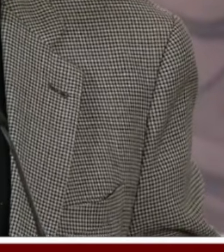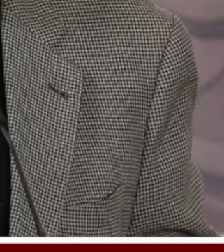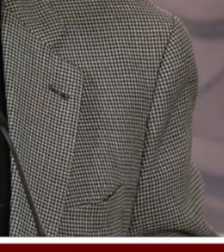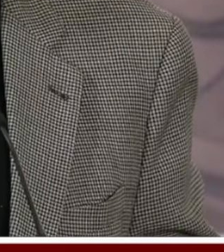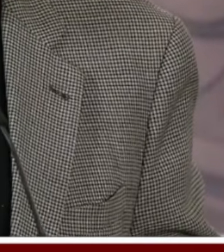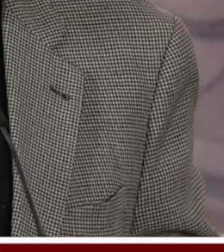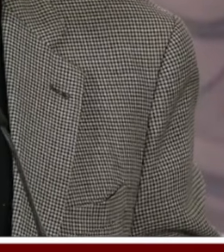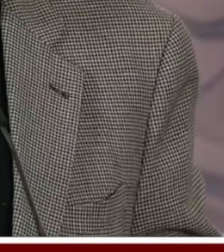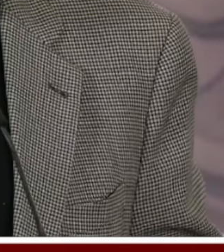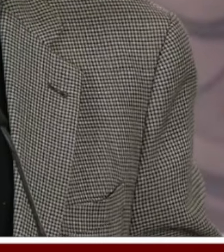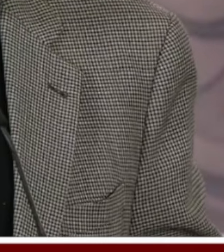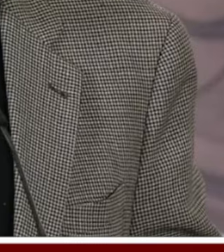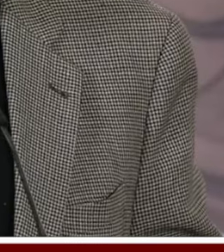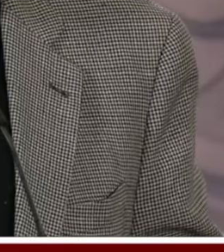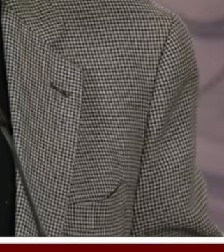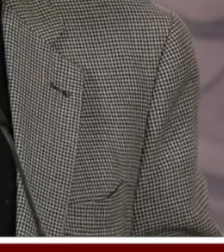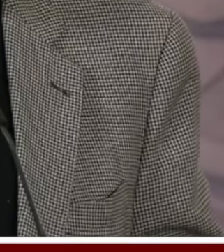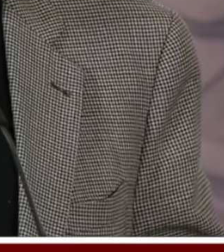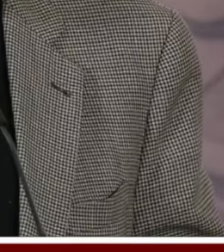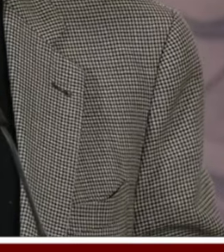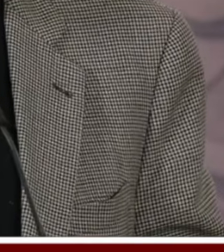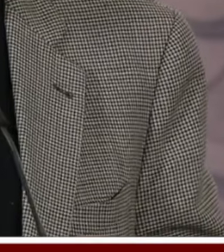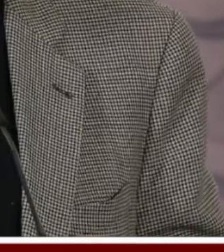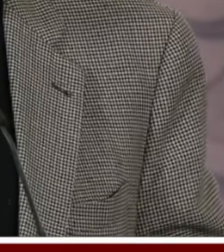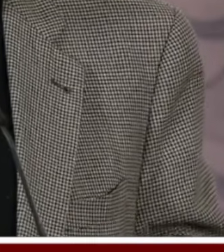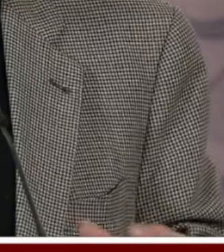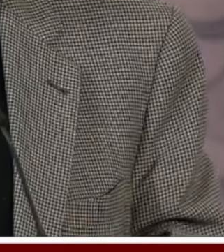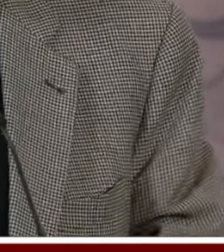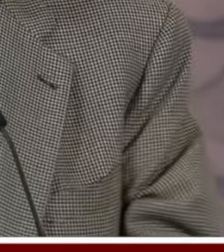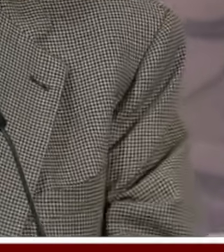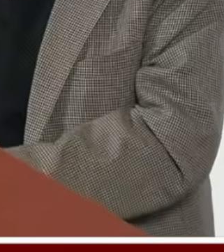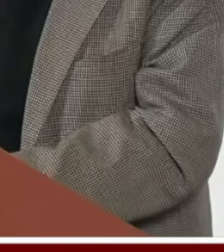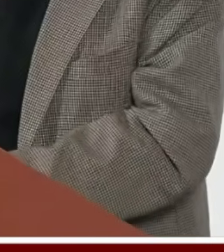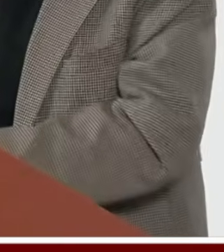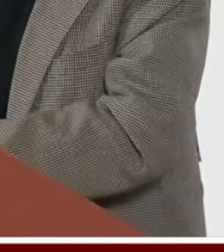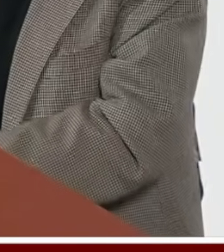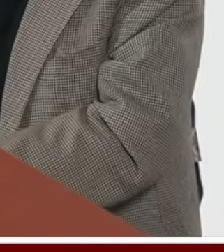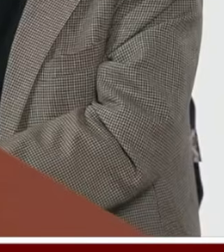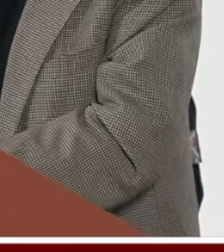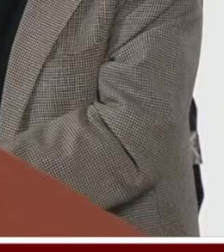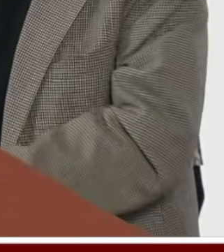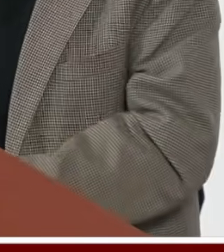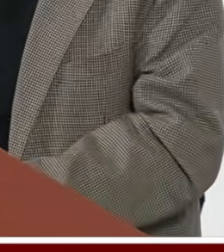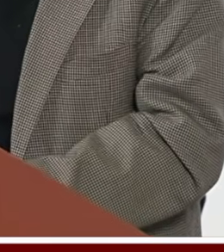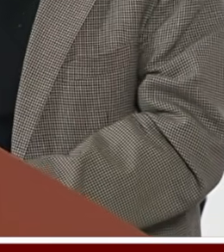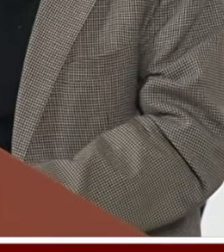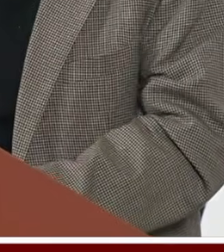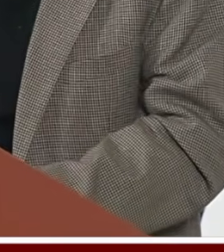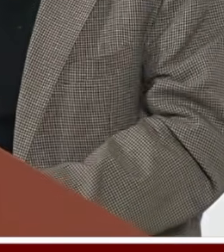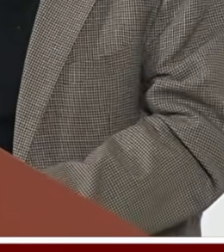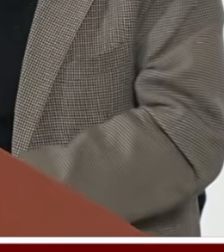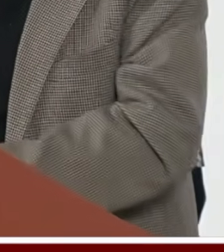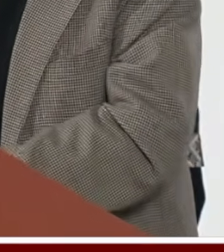el mismo tema. Y es que llegaron reporteros de la derecha, reporteros de El Universal, del